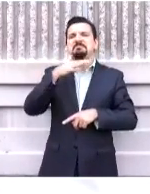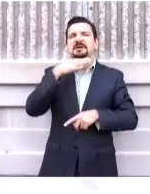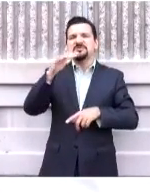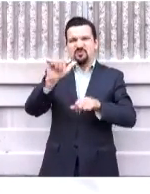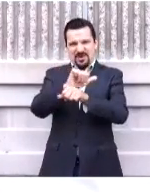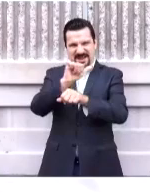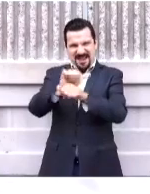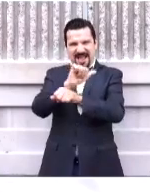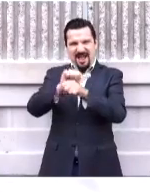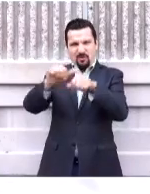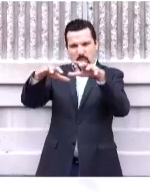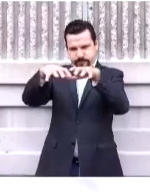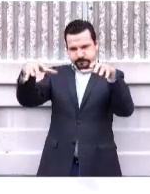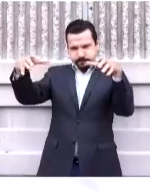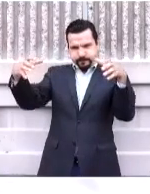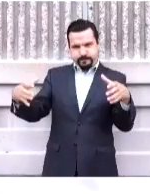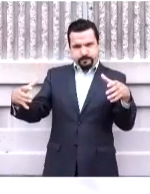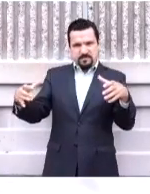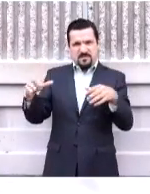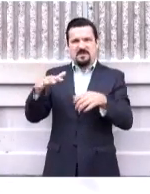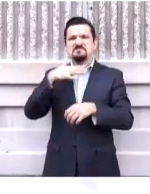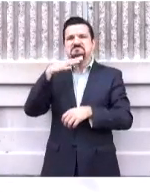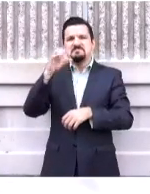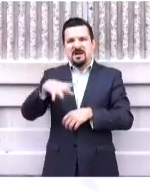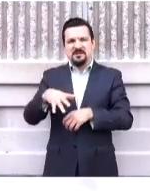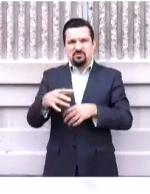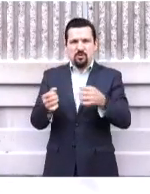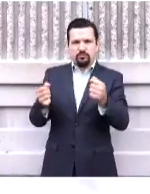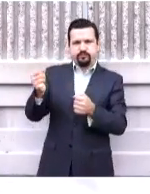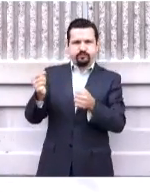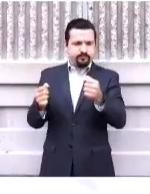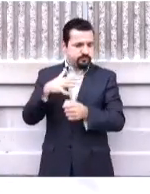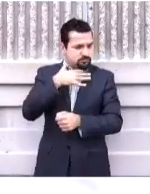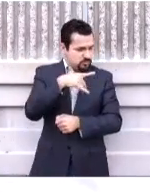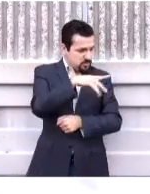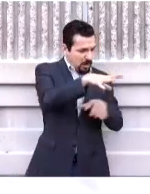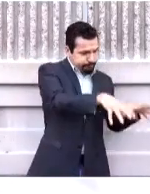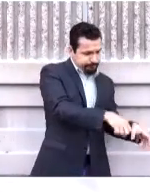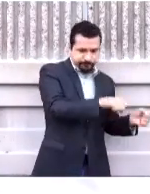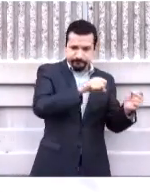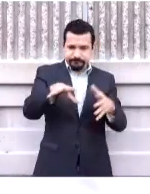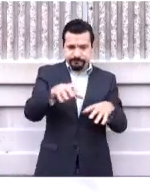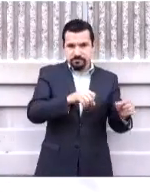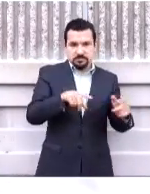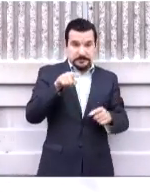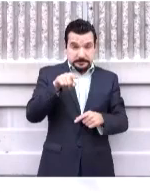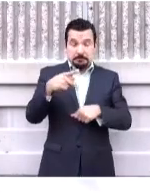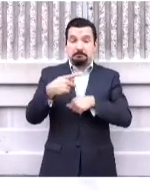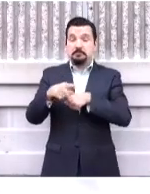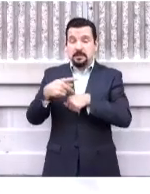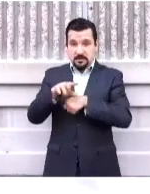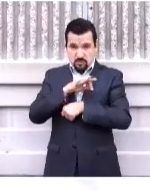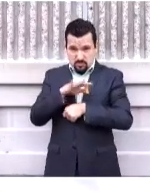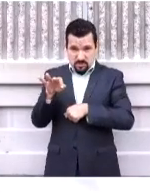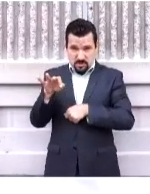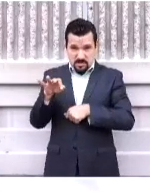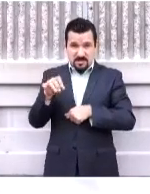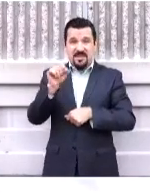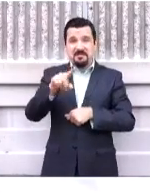las personas que asean las casas, por ejemplo, tienen mayor riesgo. ¿Por qué? Porque justamente van a estar en